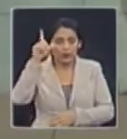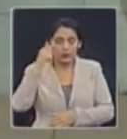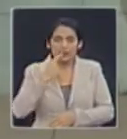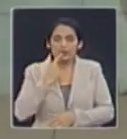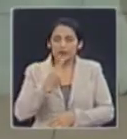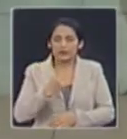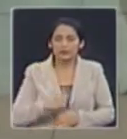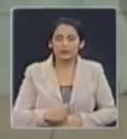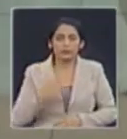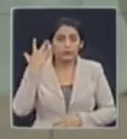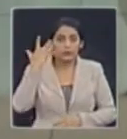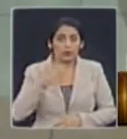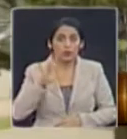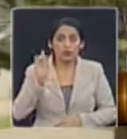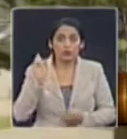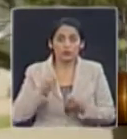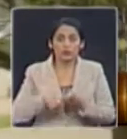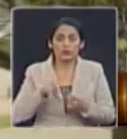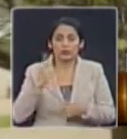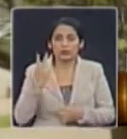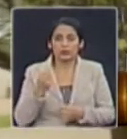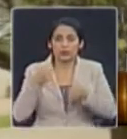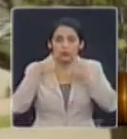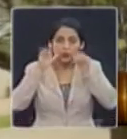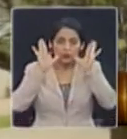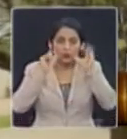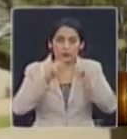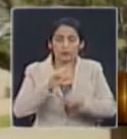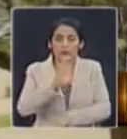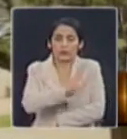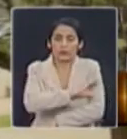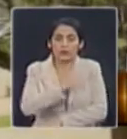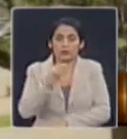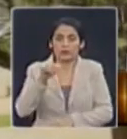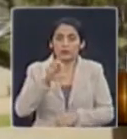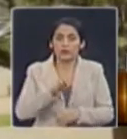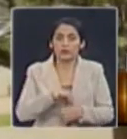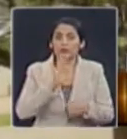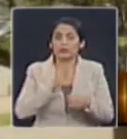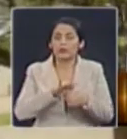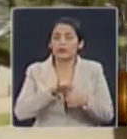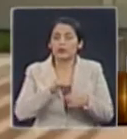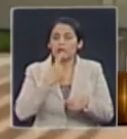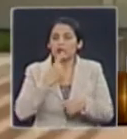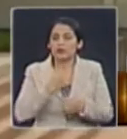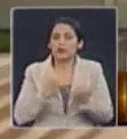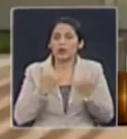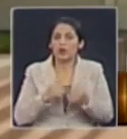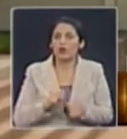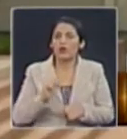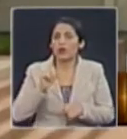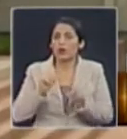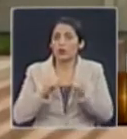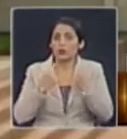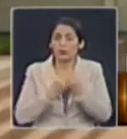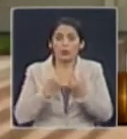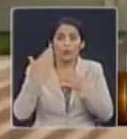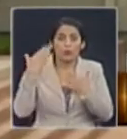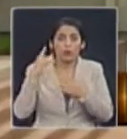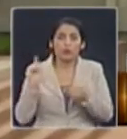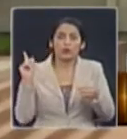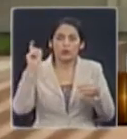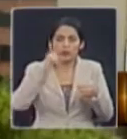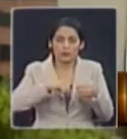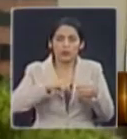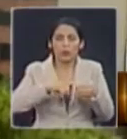Del 8 al 12 de diciembre, en el Consejo Nacional Electoral se abren las inscripciones para las organizaciones políticas con personería